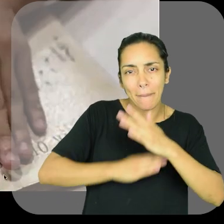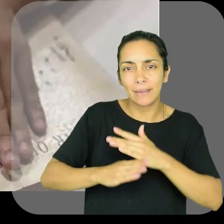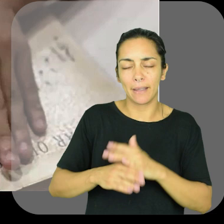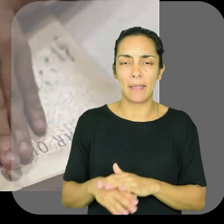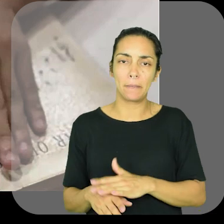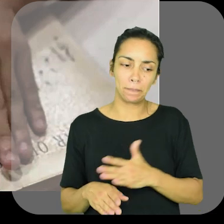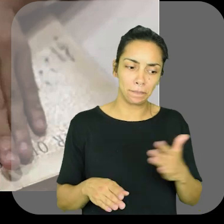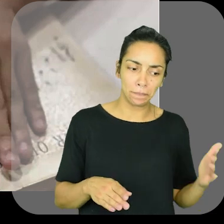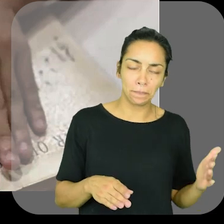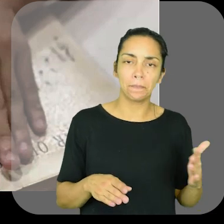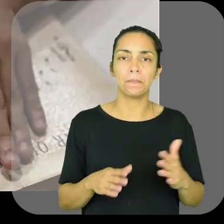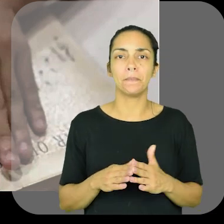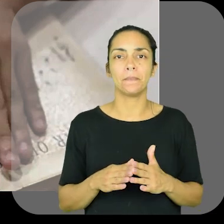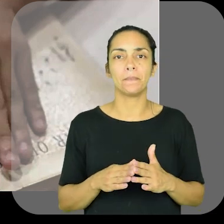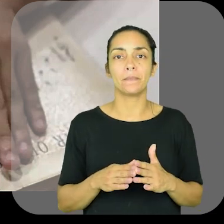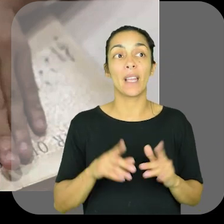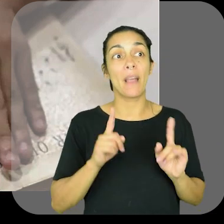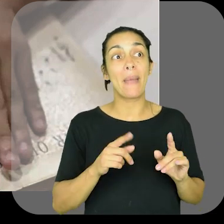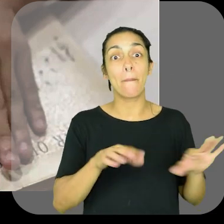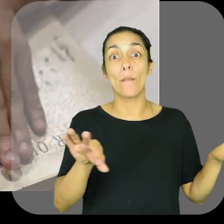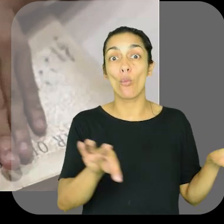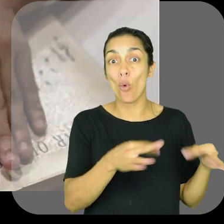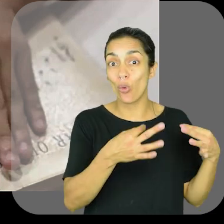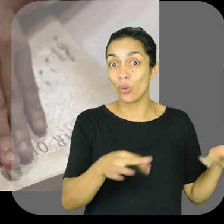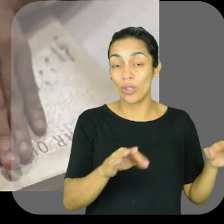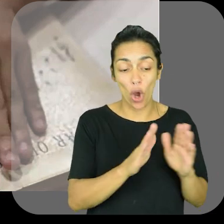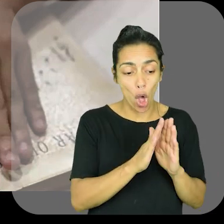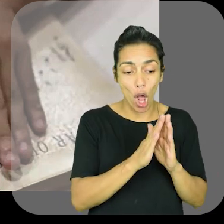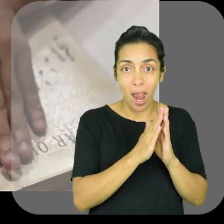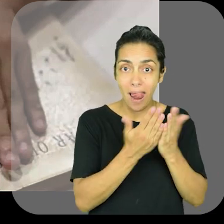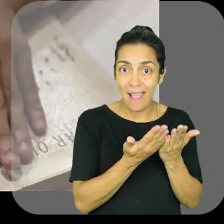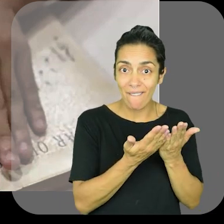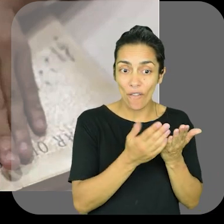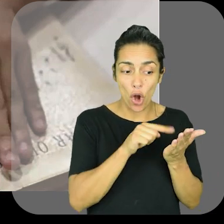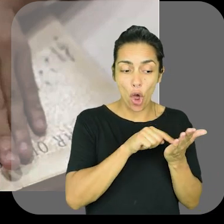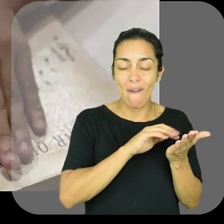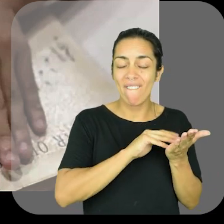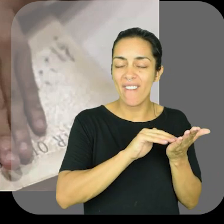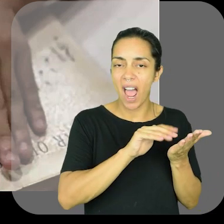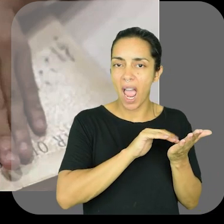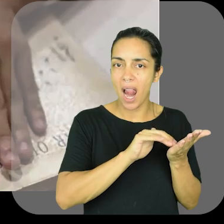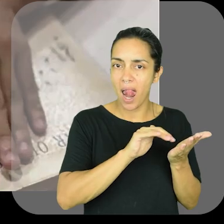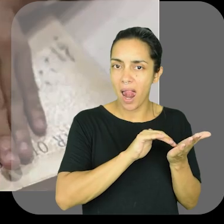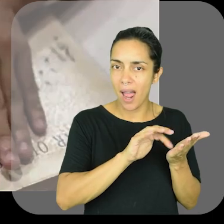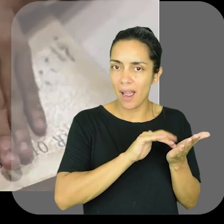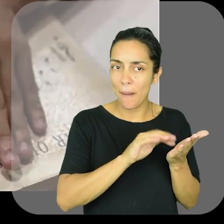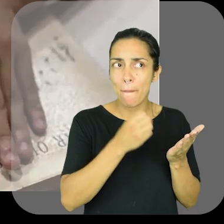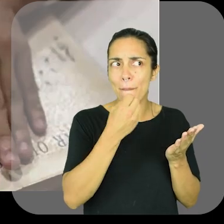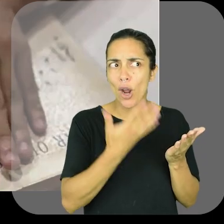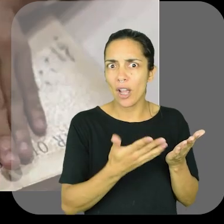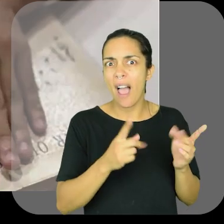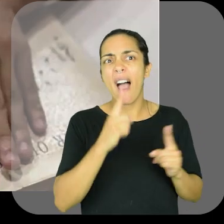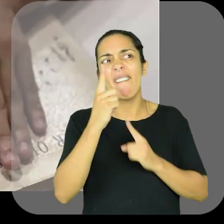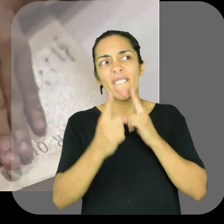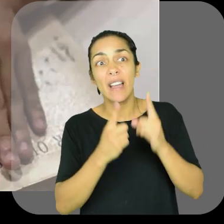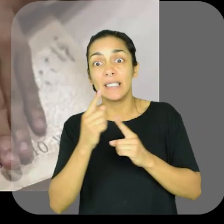derecha, la interacción de un músico con un libro en braille, eh, porque a veces lo que sucede es,